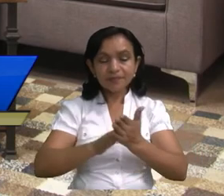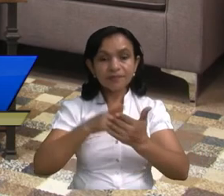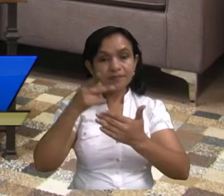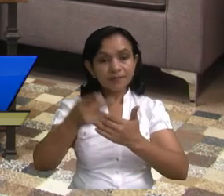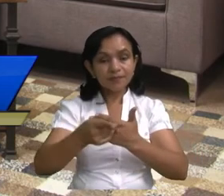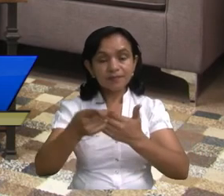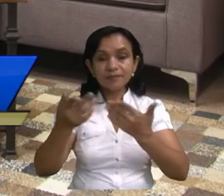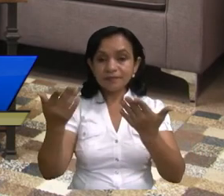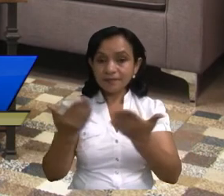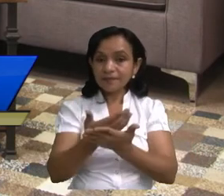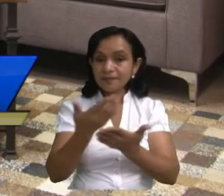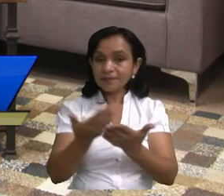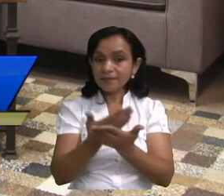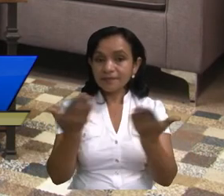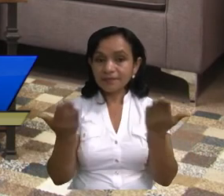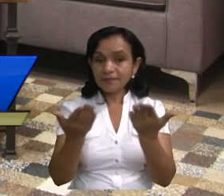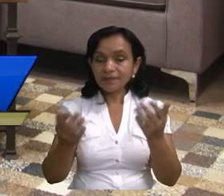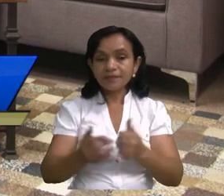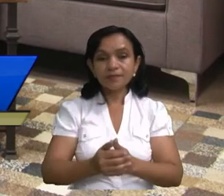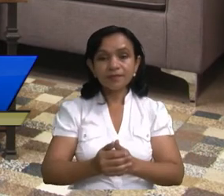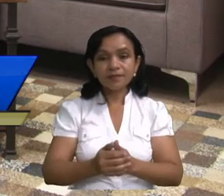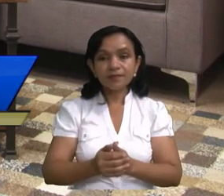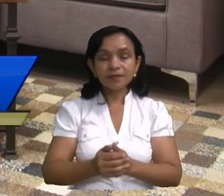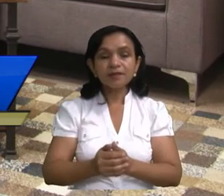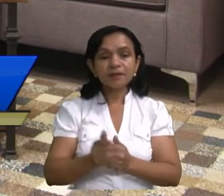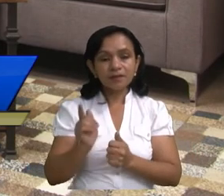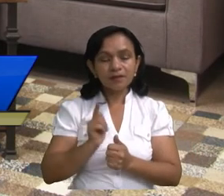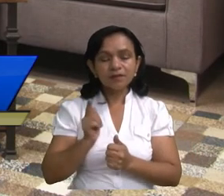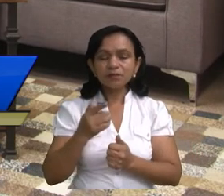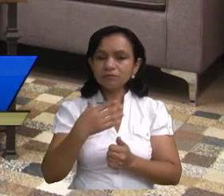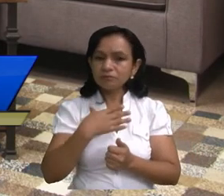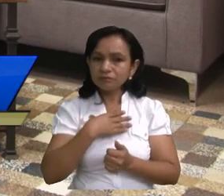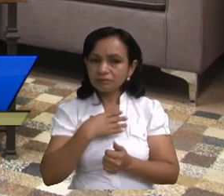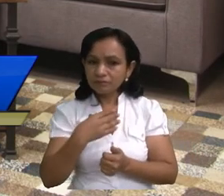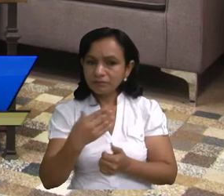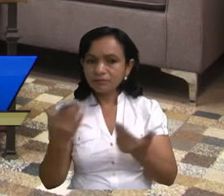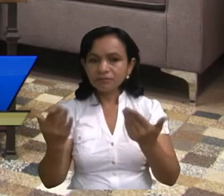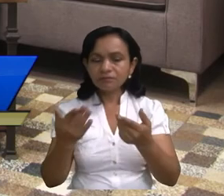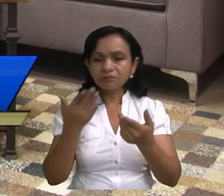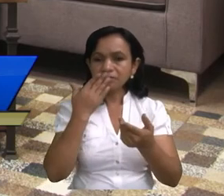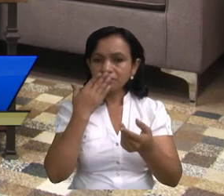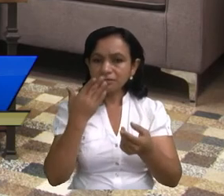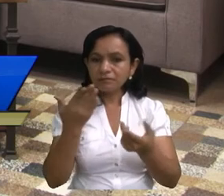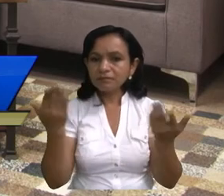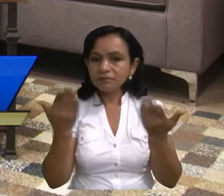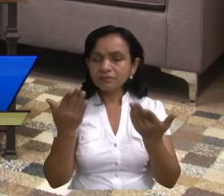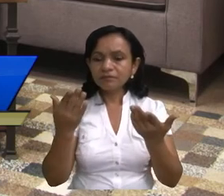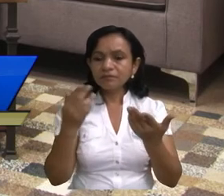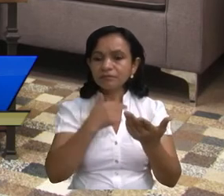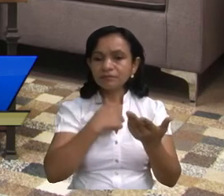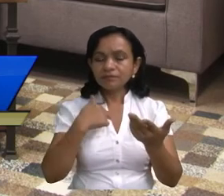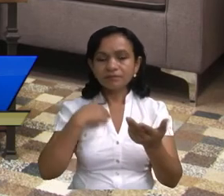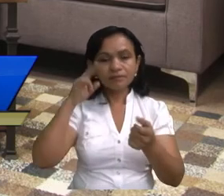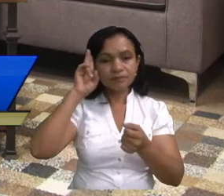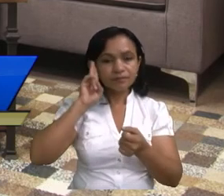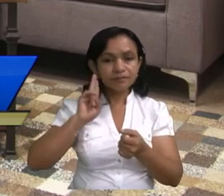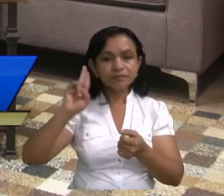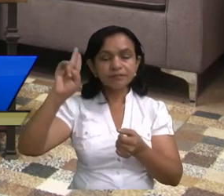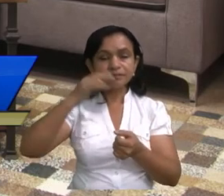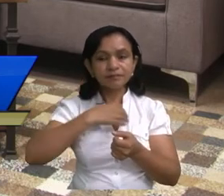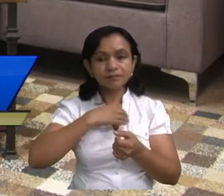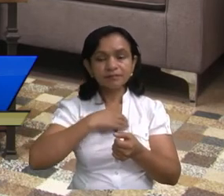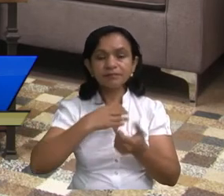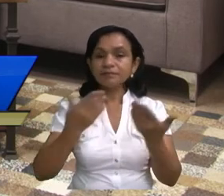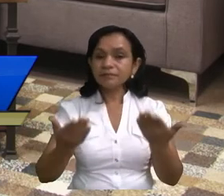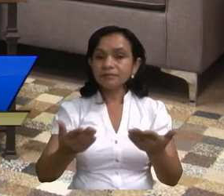es una plataforma que tiene su razón de ser, tiene calidad porque la hacemos desde las universidades y está